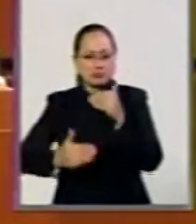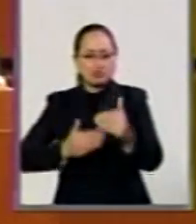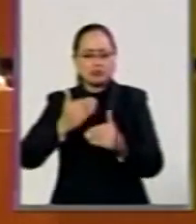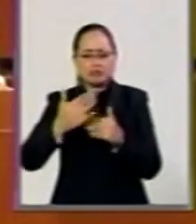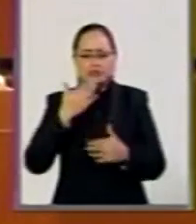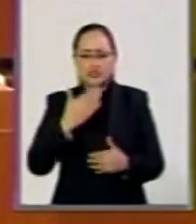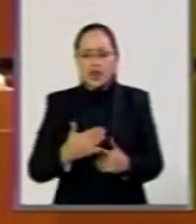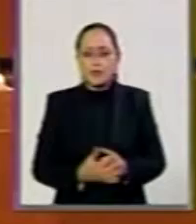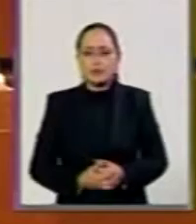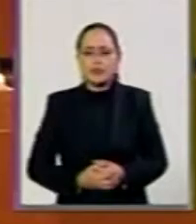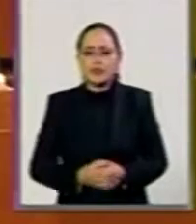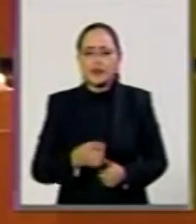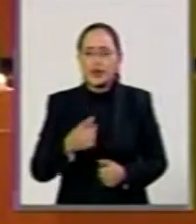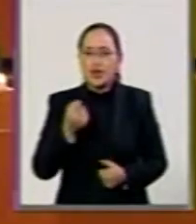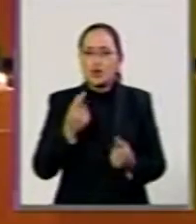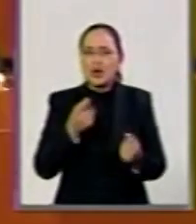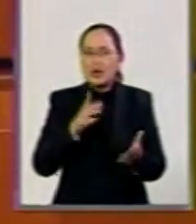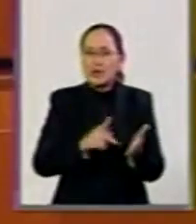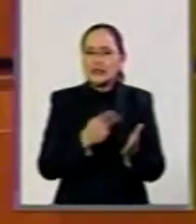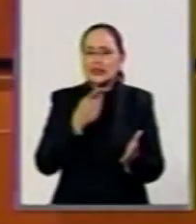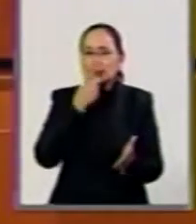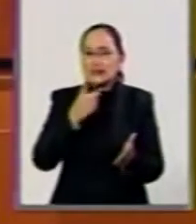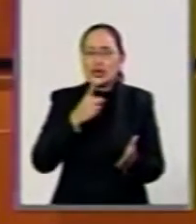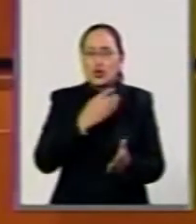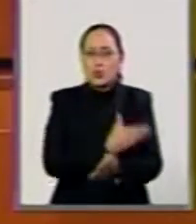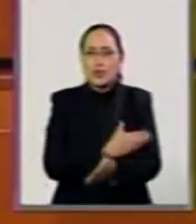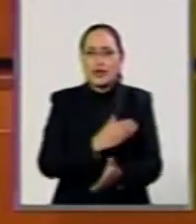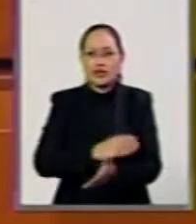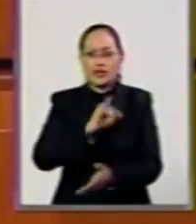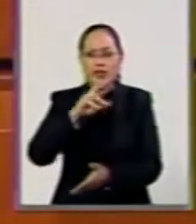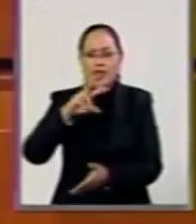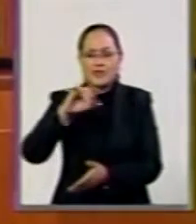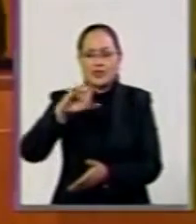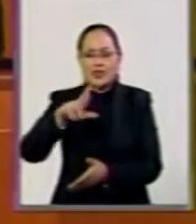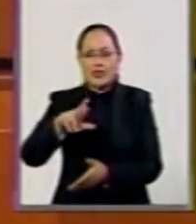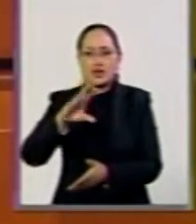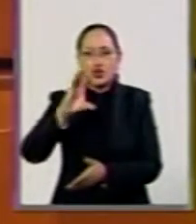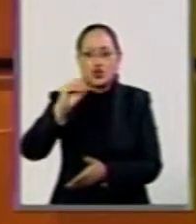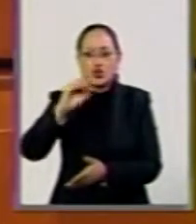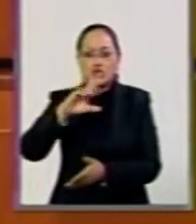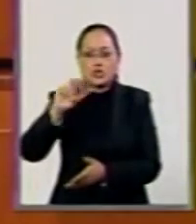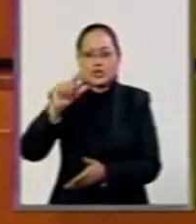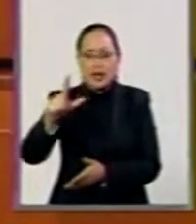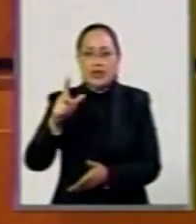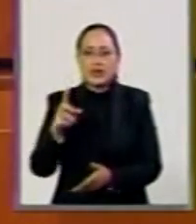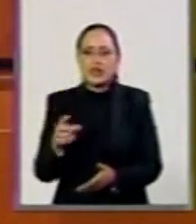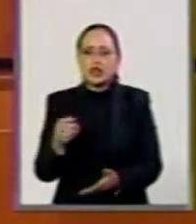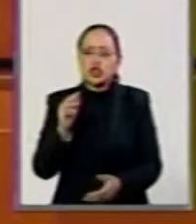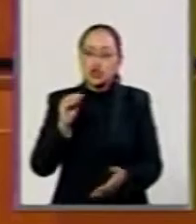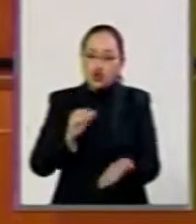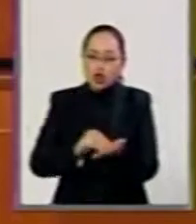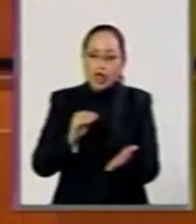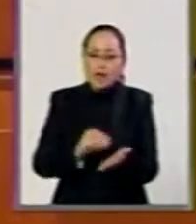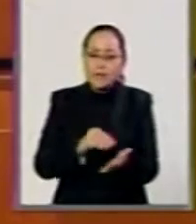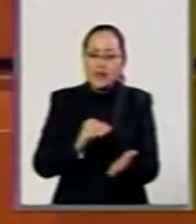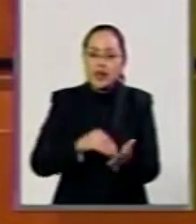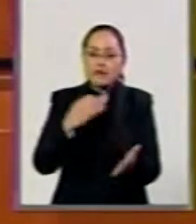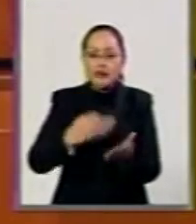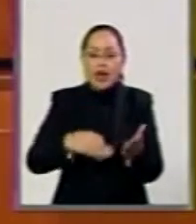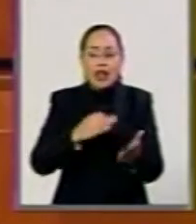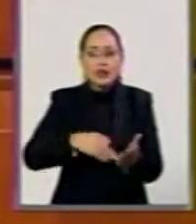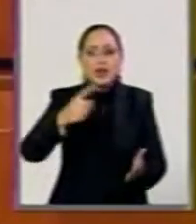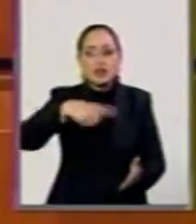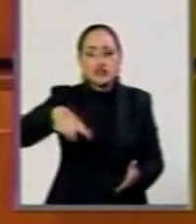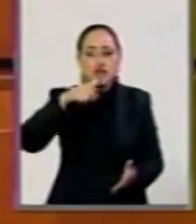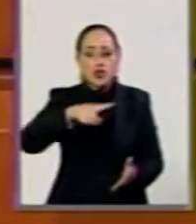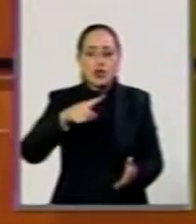alguna vez nuestro compañero Javier Corral, todavía nos deben las hordas de gente que iba a salir a la calle a pedir